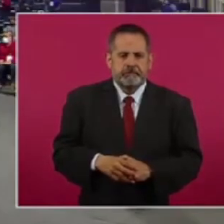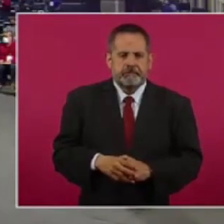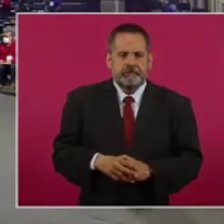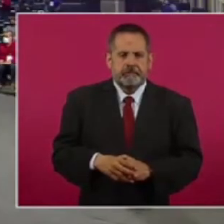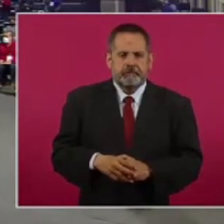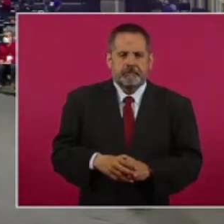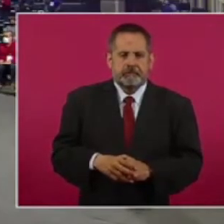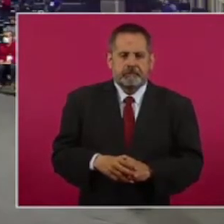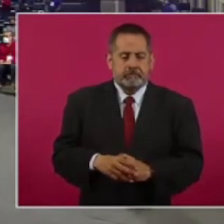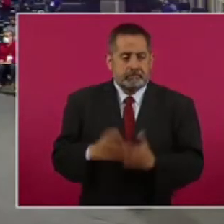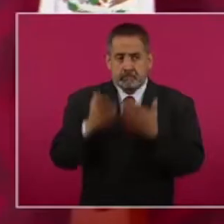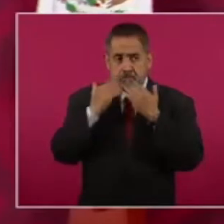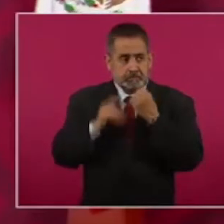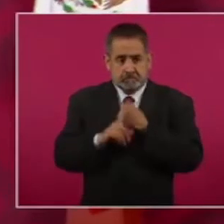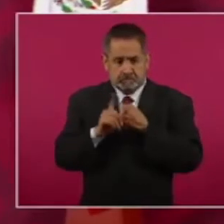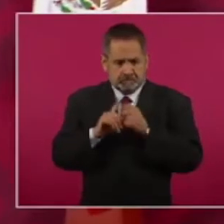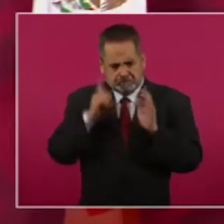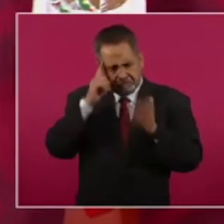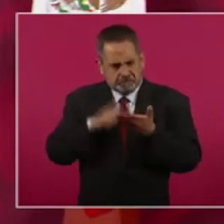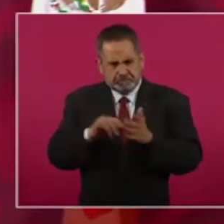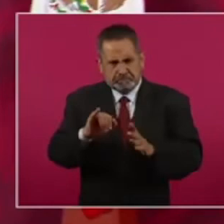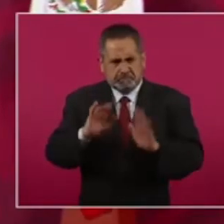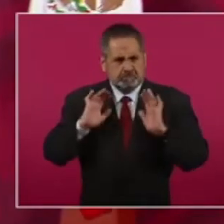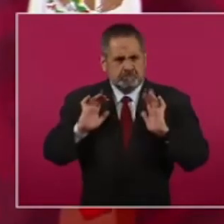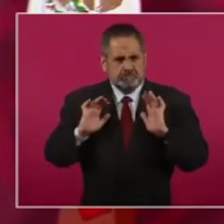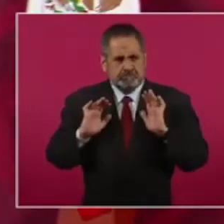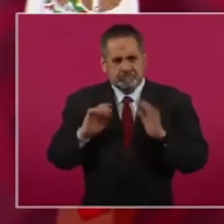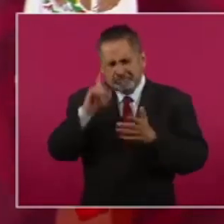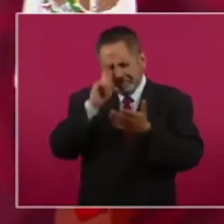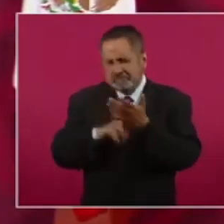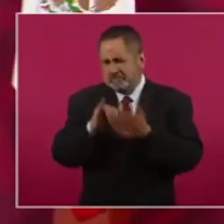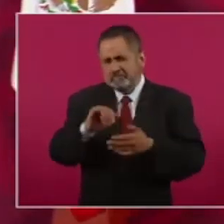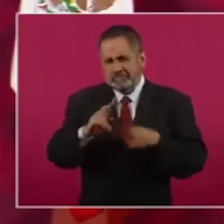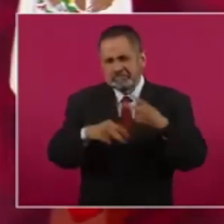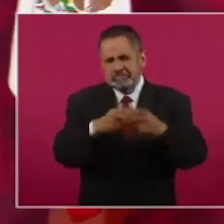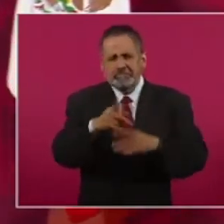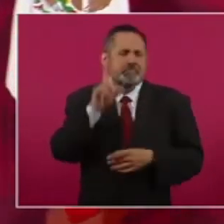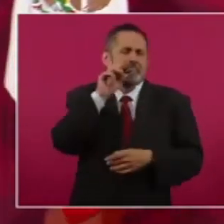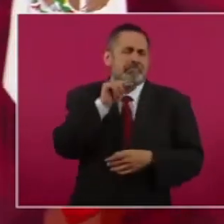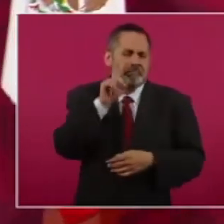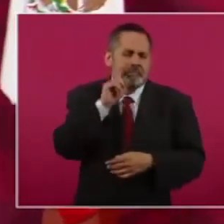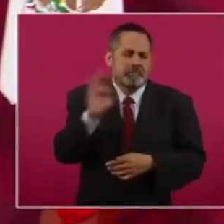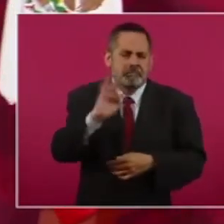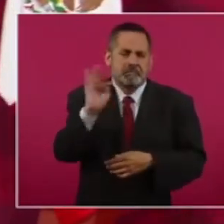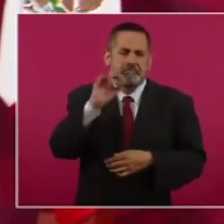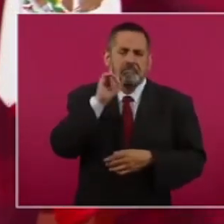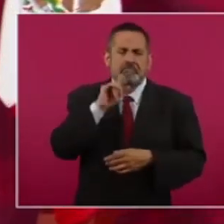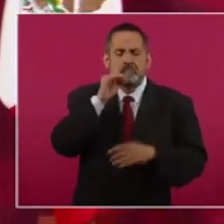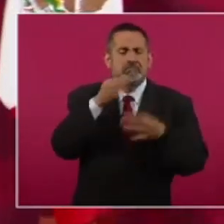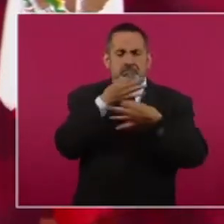Pues si no hay problema, yo creo que sí. O sea, creo que sí. Puede ser que mañana.